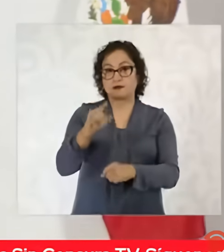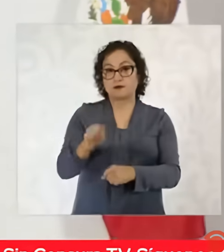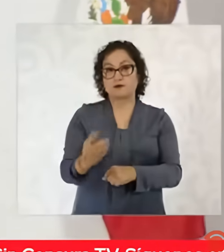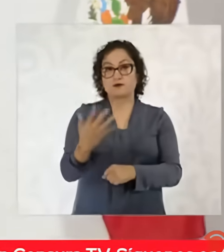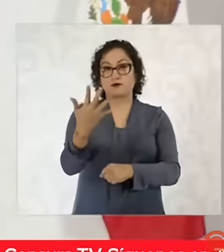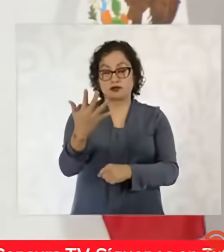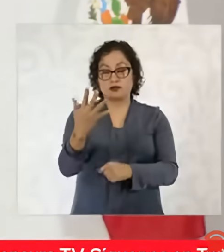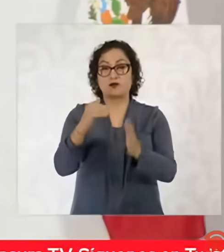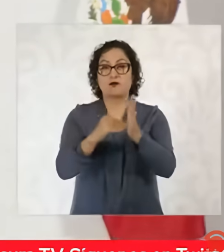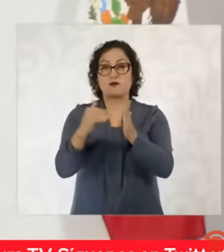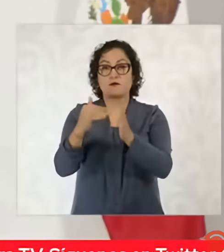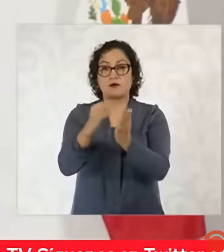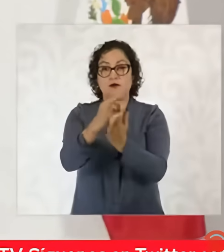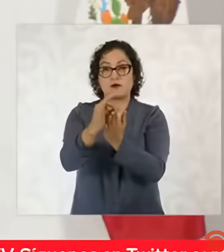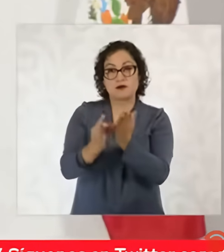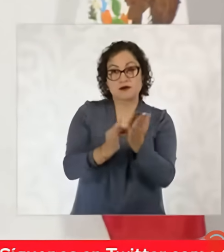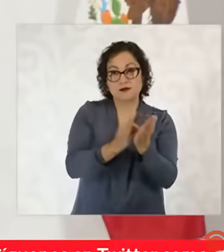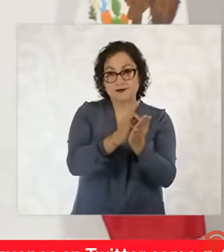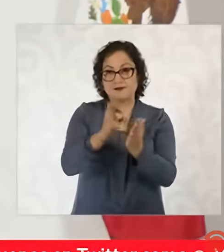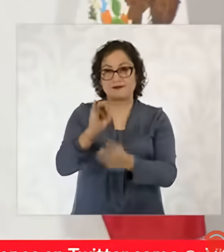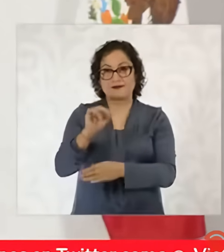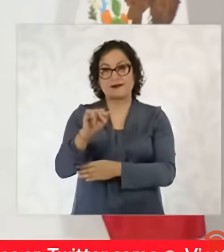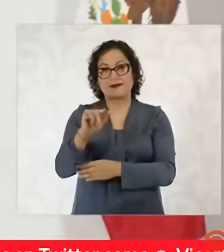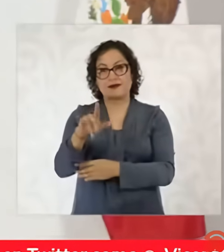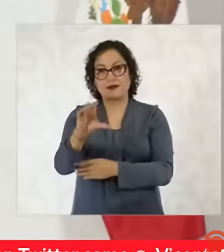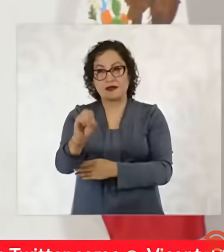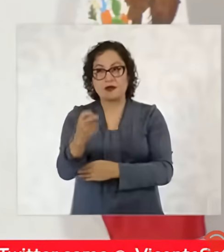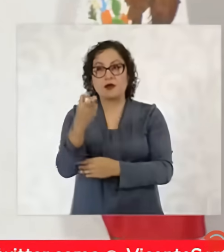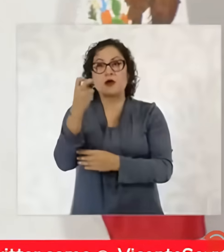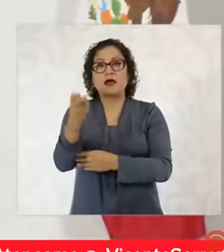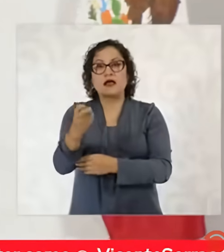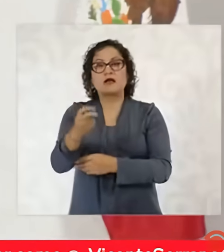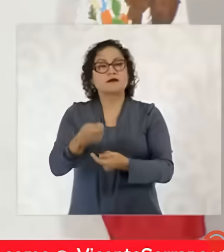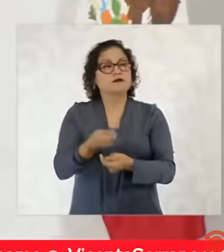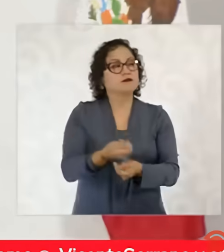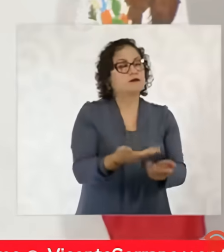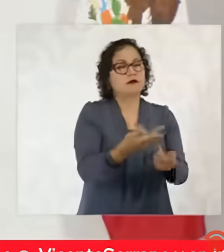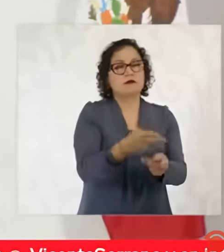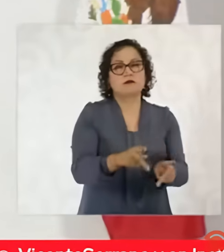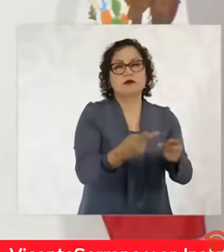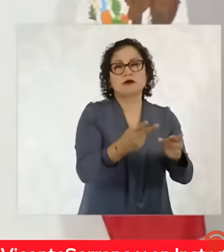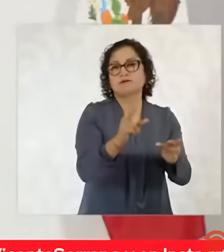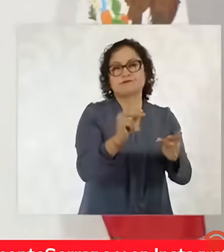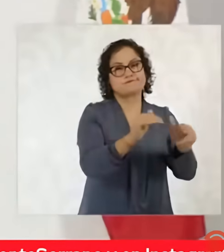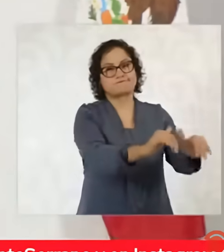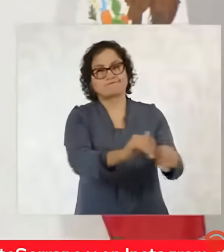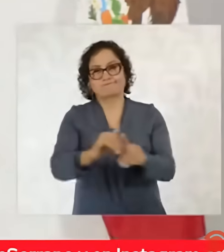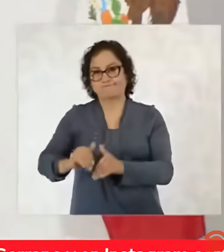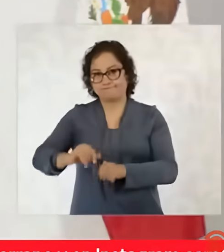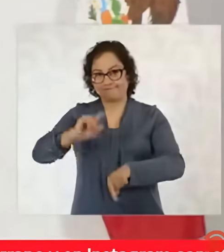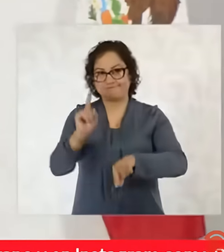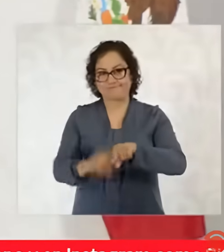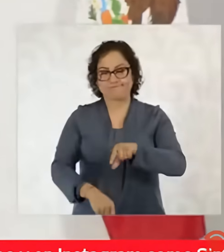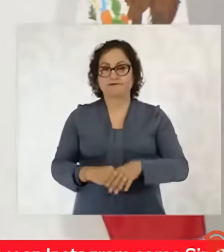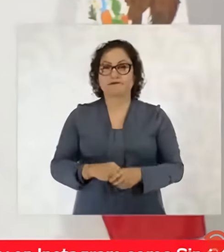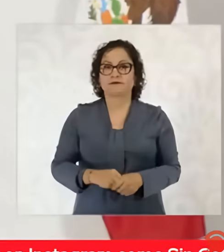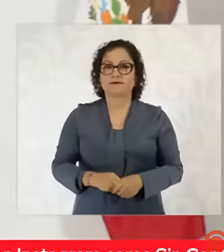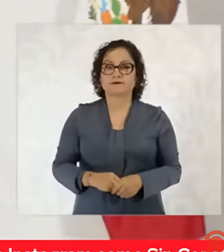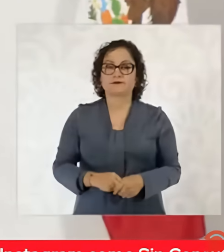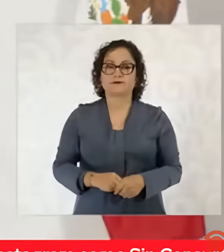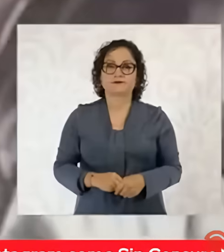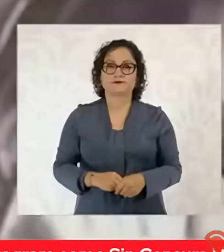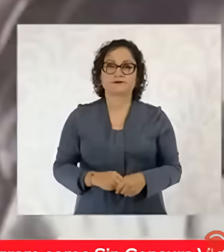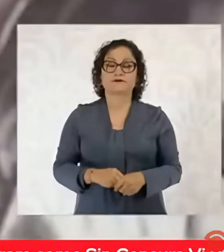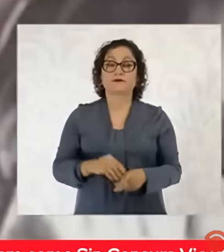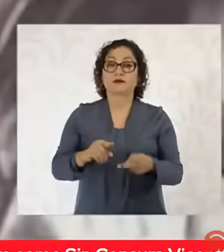millones de pastillas de fentanilo, evitando que estas sustancias dañen a la salud de miles de jóvenes y de familias.